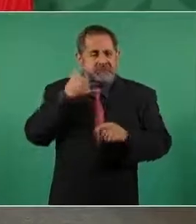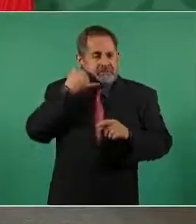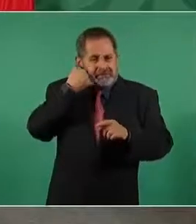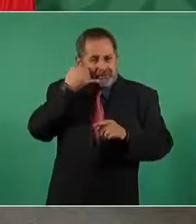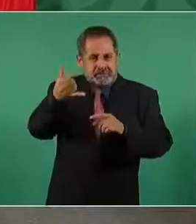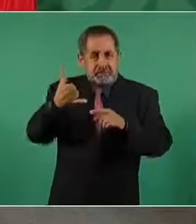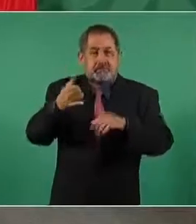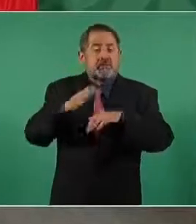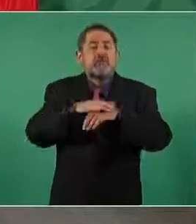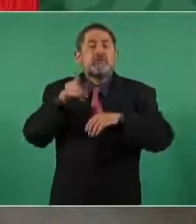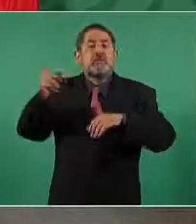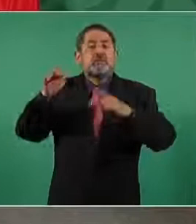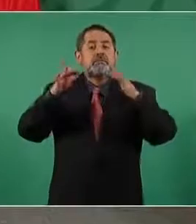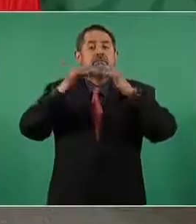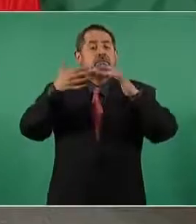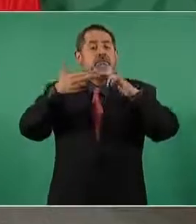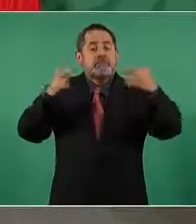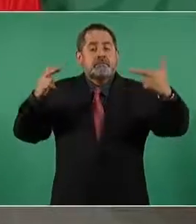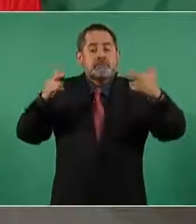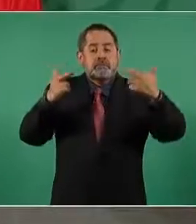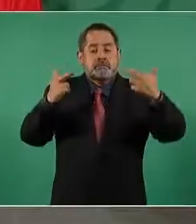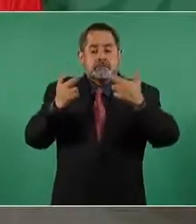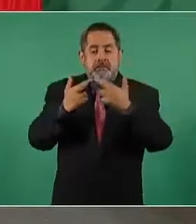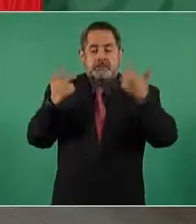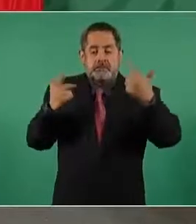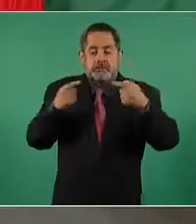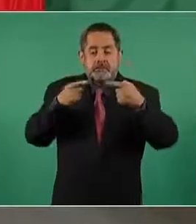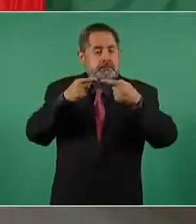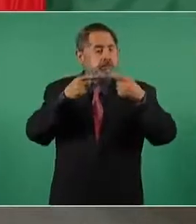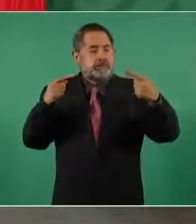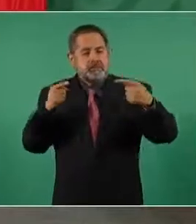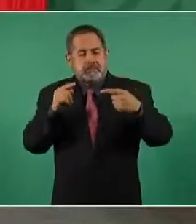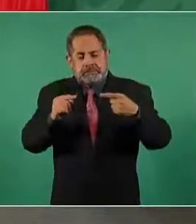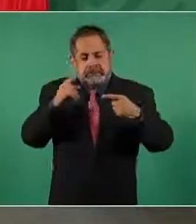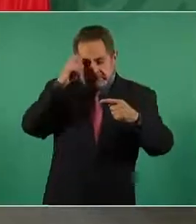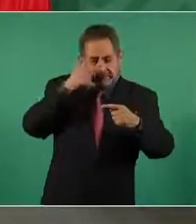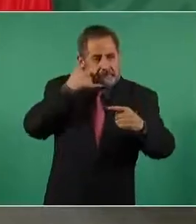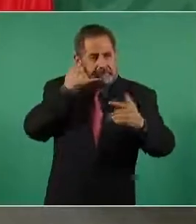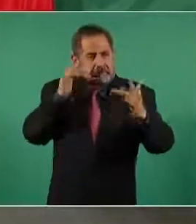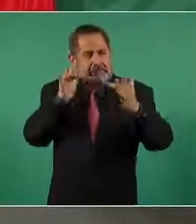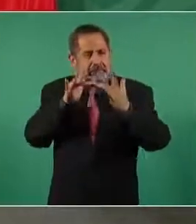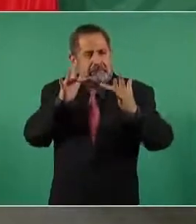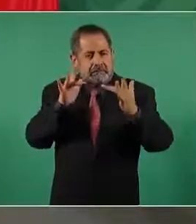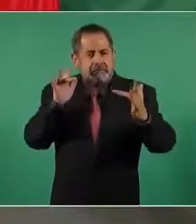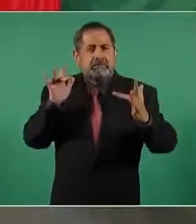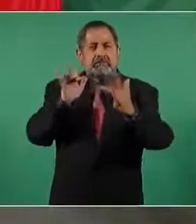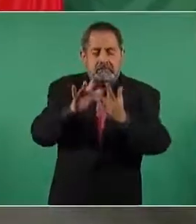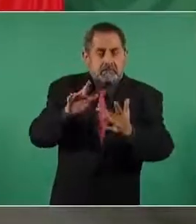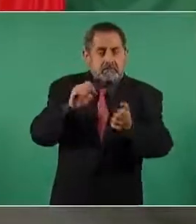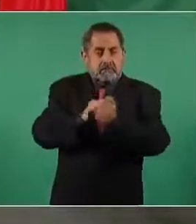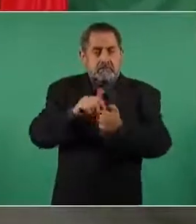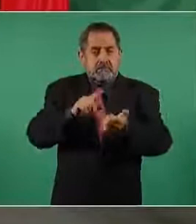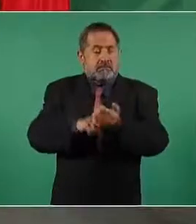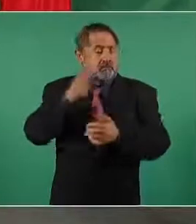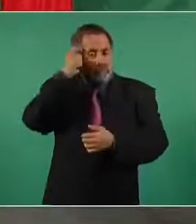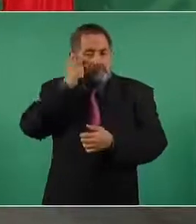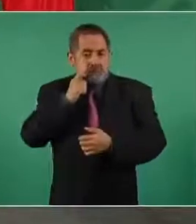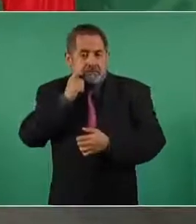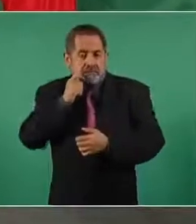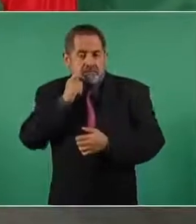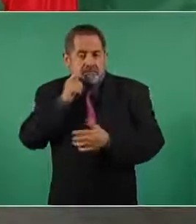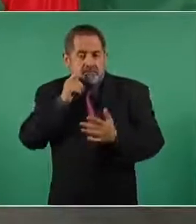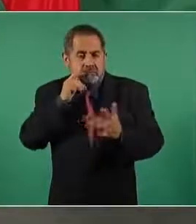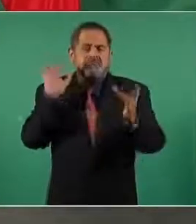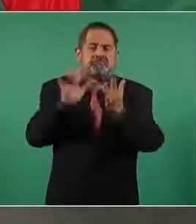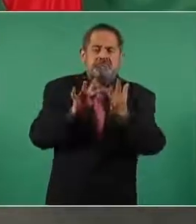conseguir, porque se interrumpieron las comunicaciones, hablar con el gobernador de Guerrero, pero